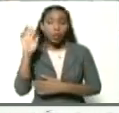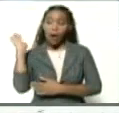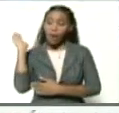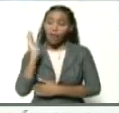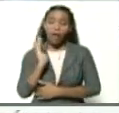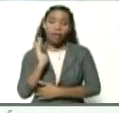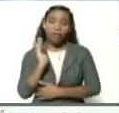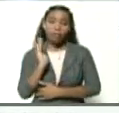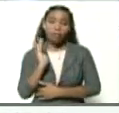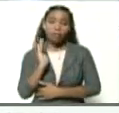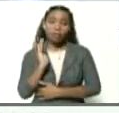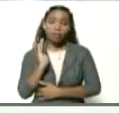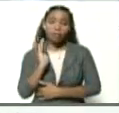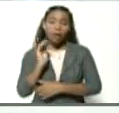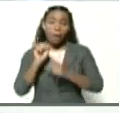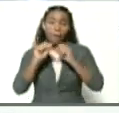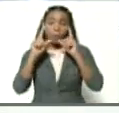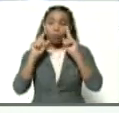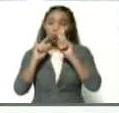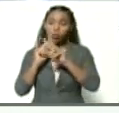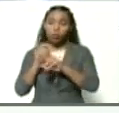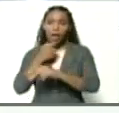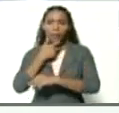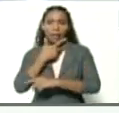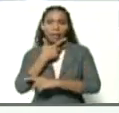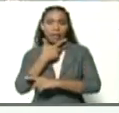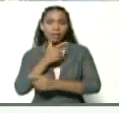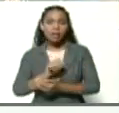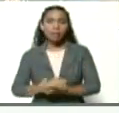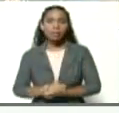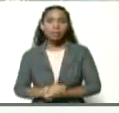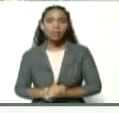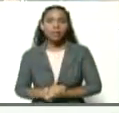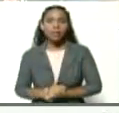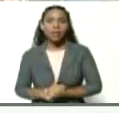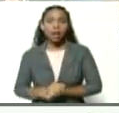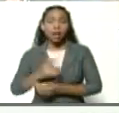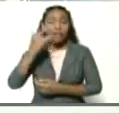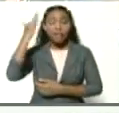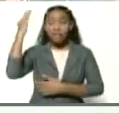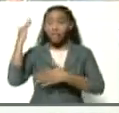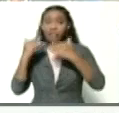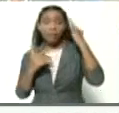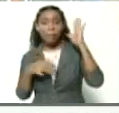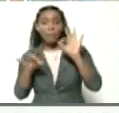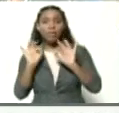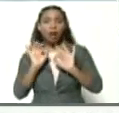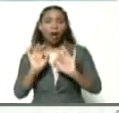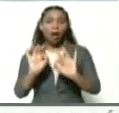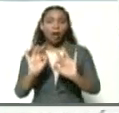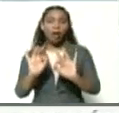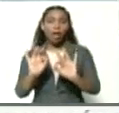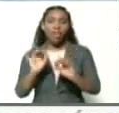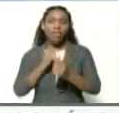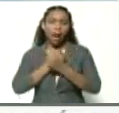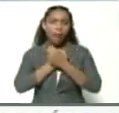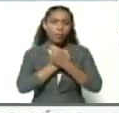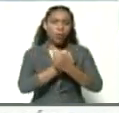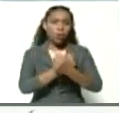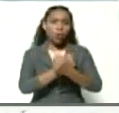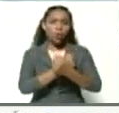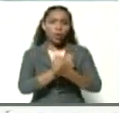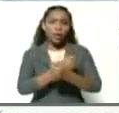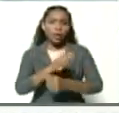regresan, redescubren la belleza, la fantasía especial del amor